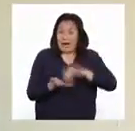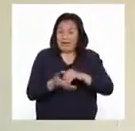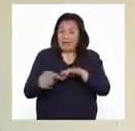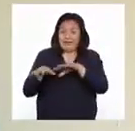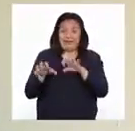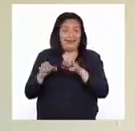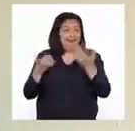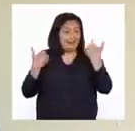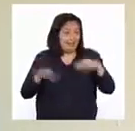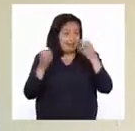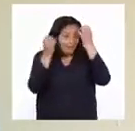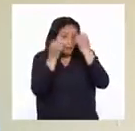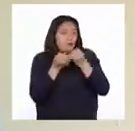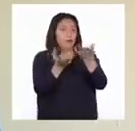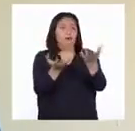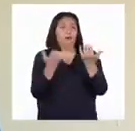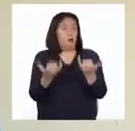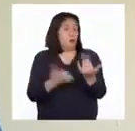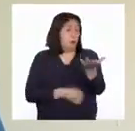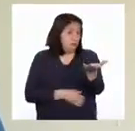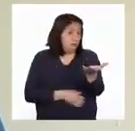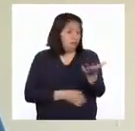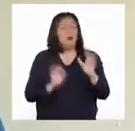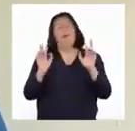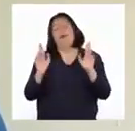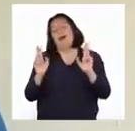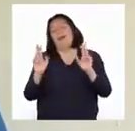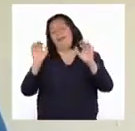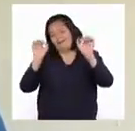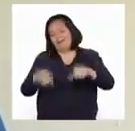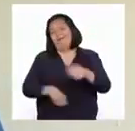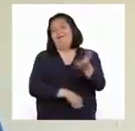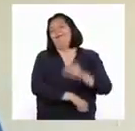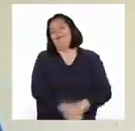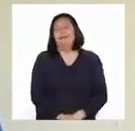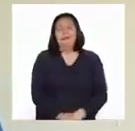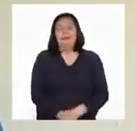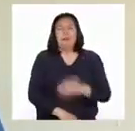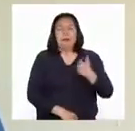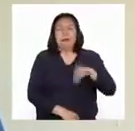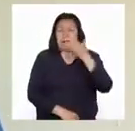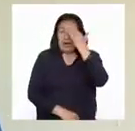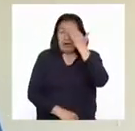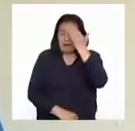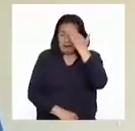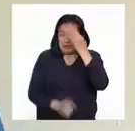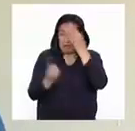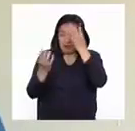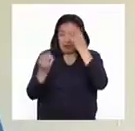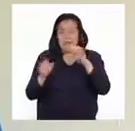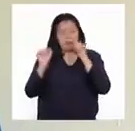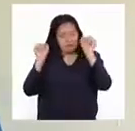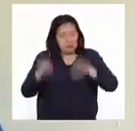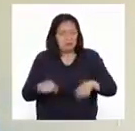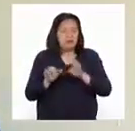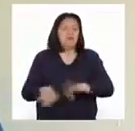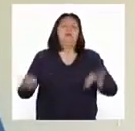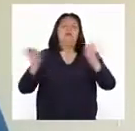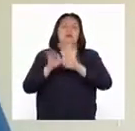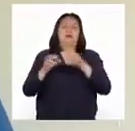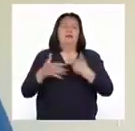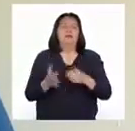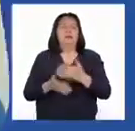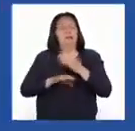con la información que les he brindado hoy? Espero que sí. Conocer esta información es muy importante para